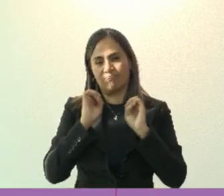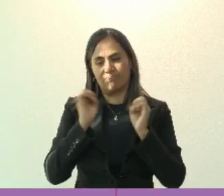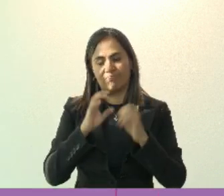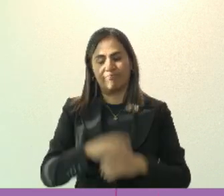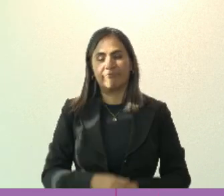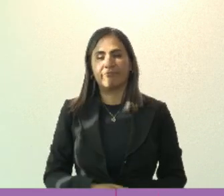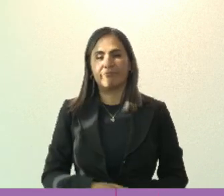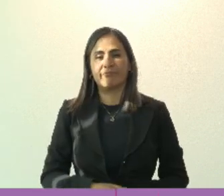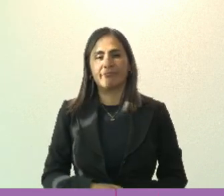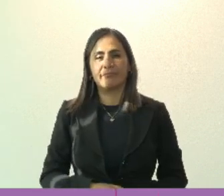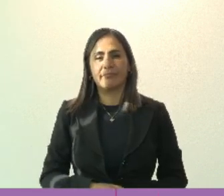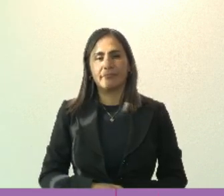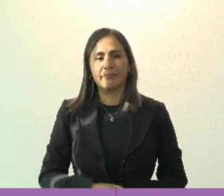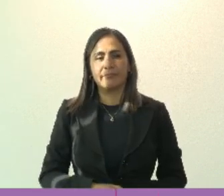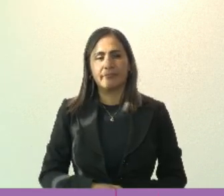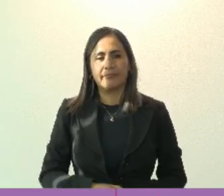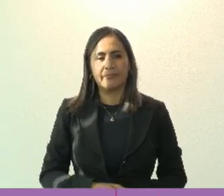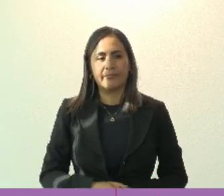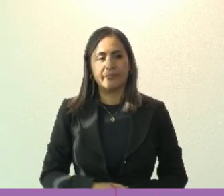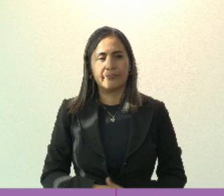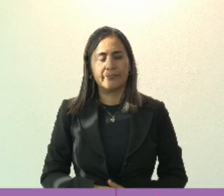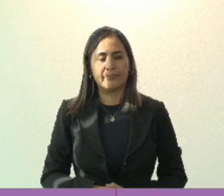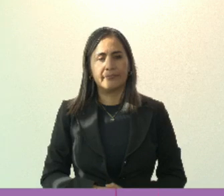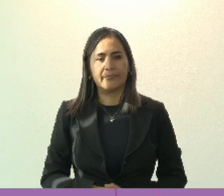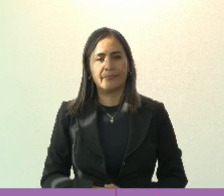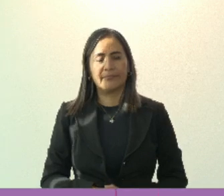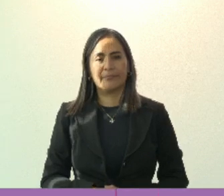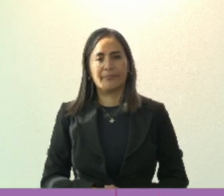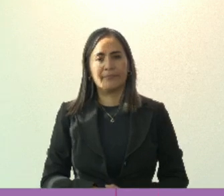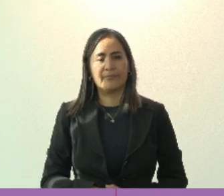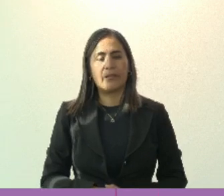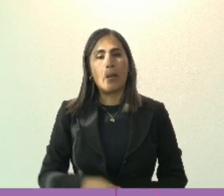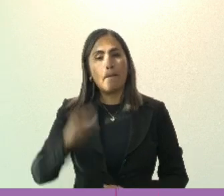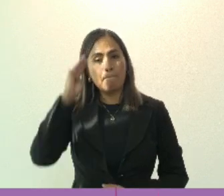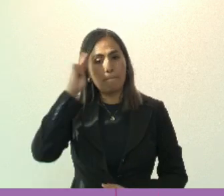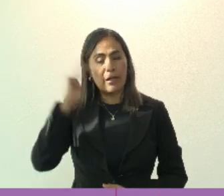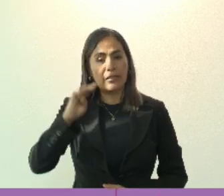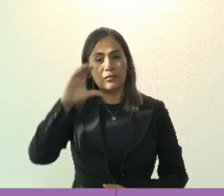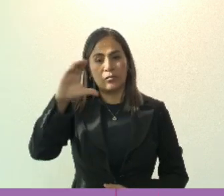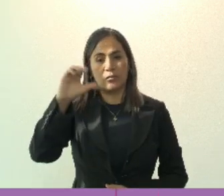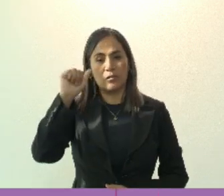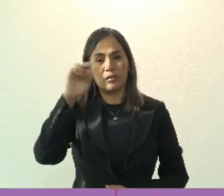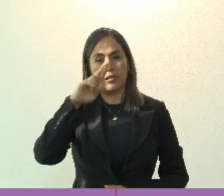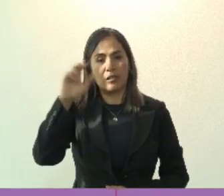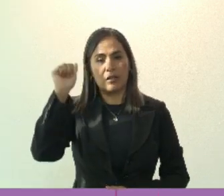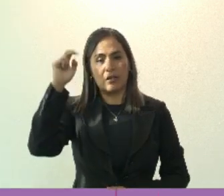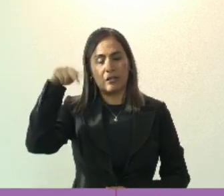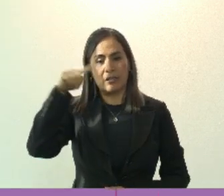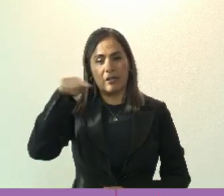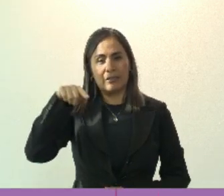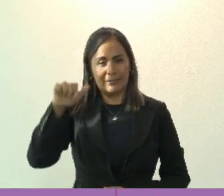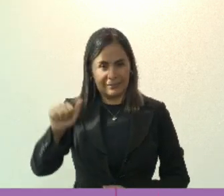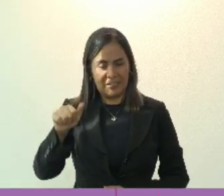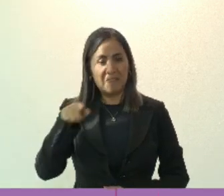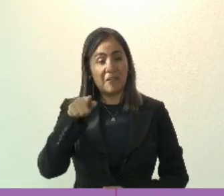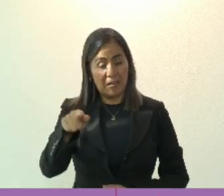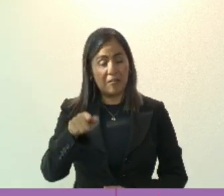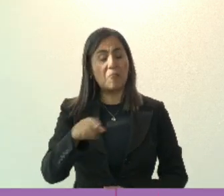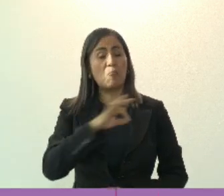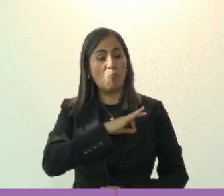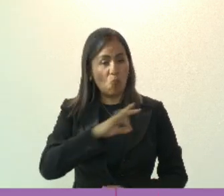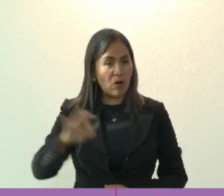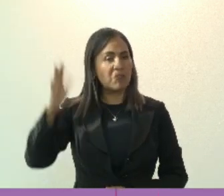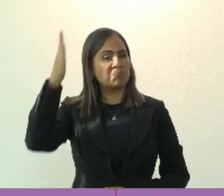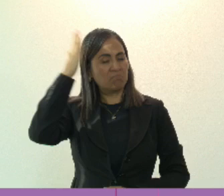déjenme comentarles que por supuesto que el maestro Carranza tiene toda la autoridad